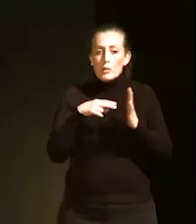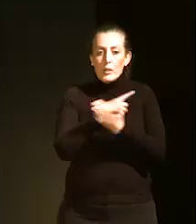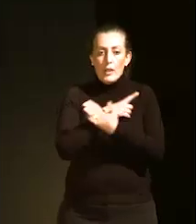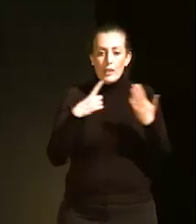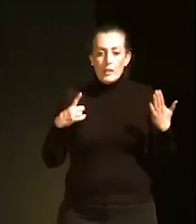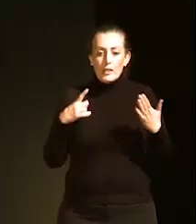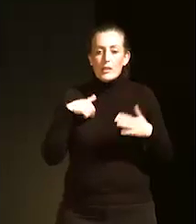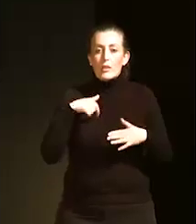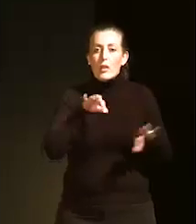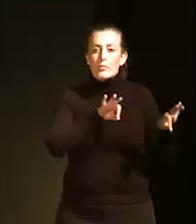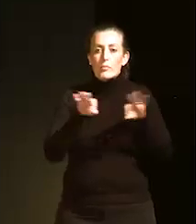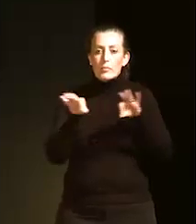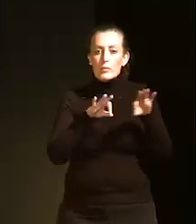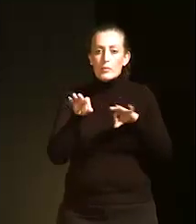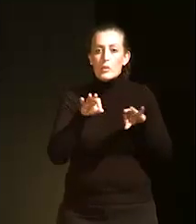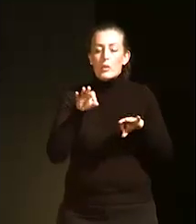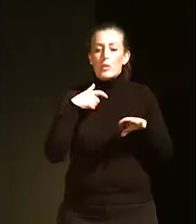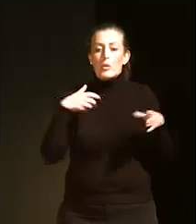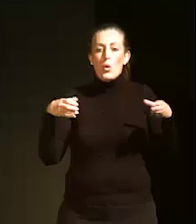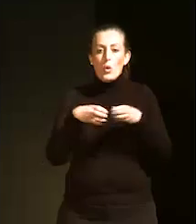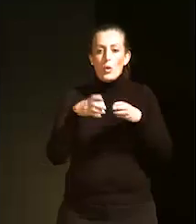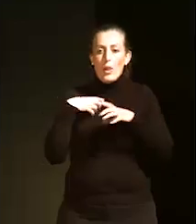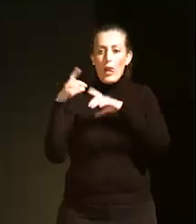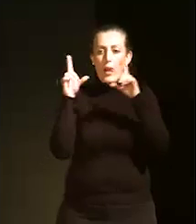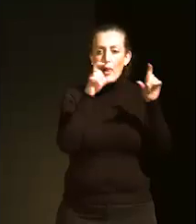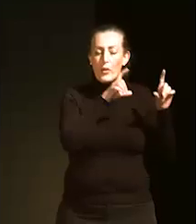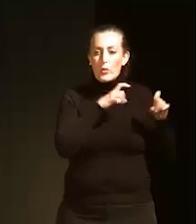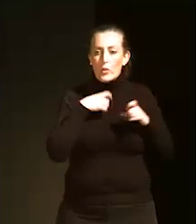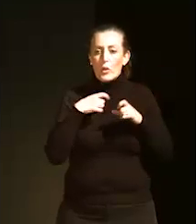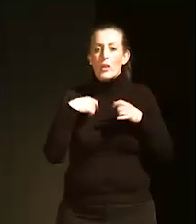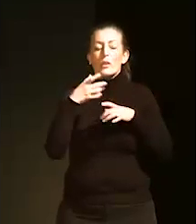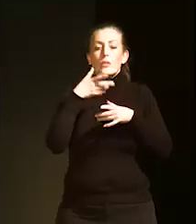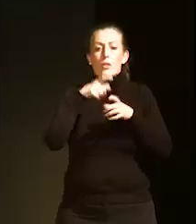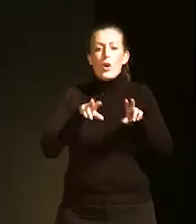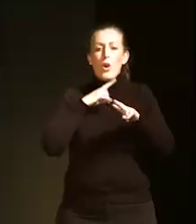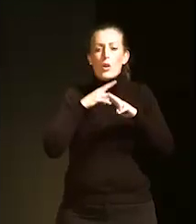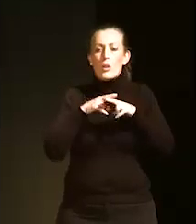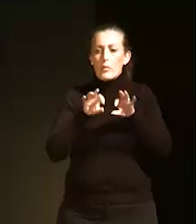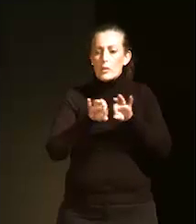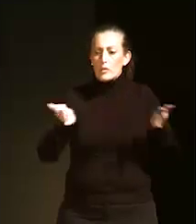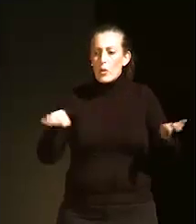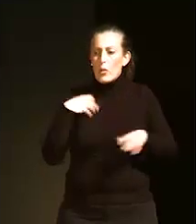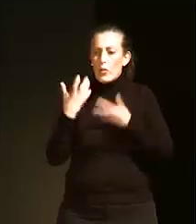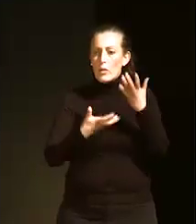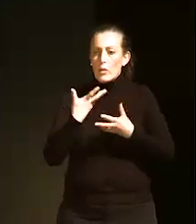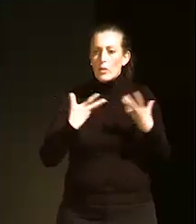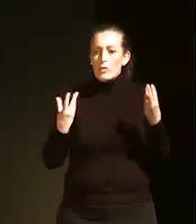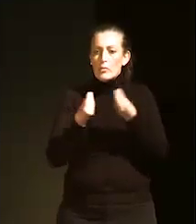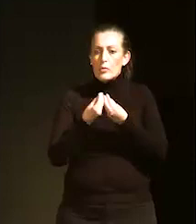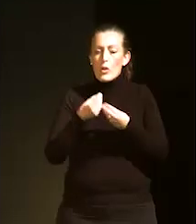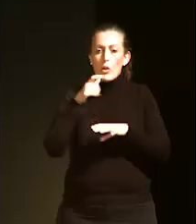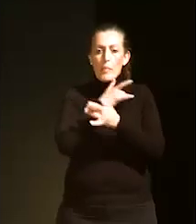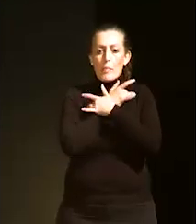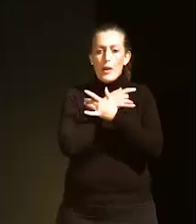estas son obras del grupo rawal hunahpú son fotos de la cuerda y el fuego ahí está maría al centro